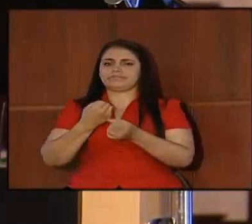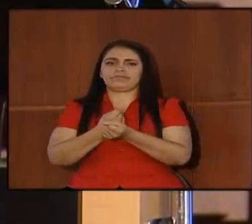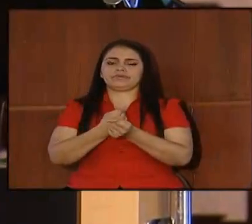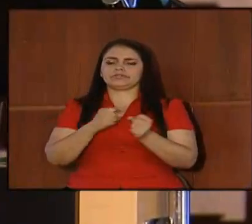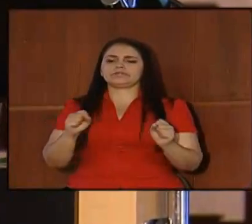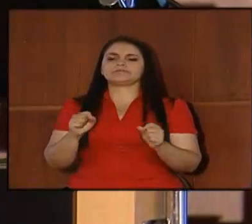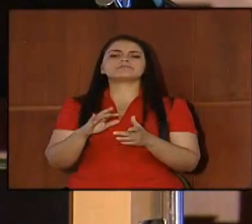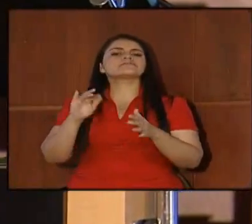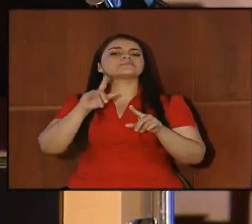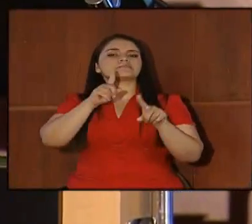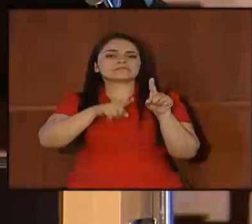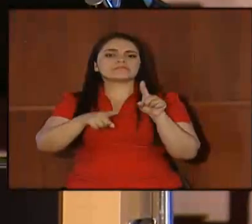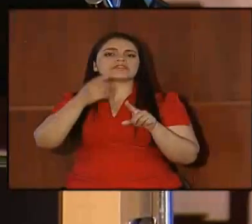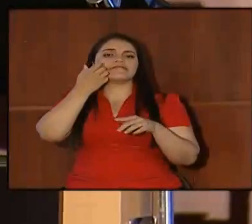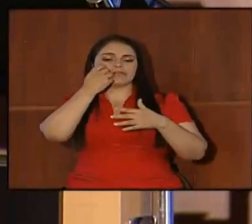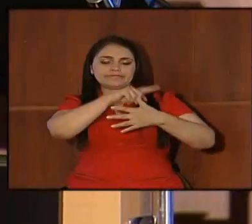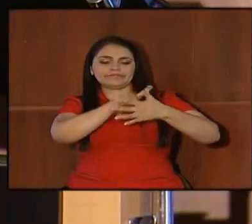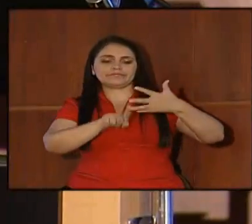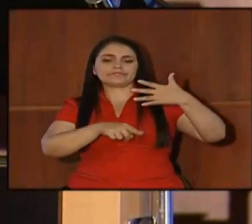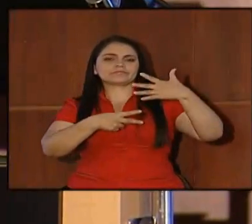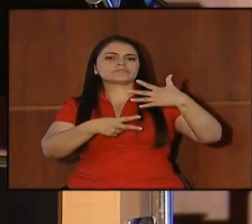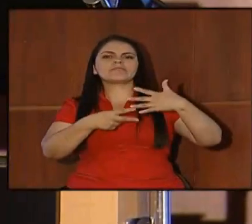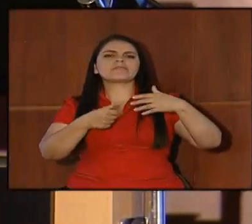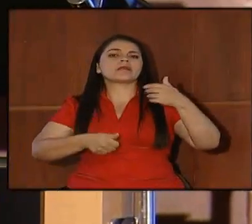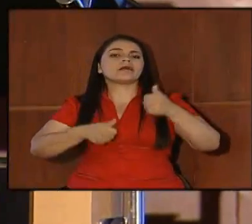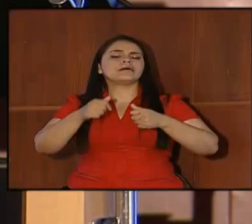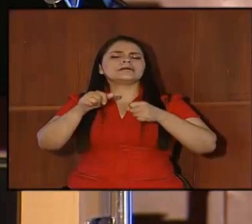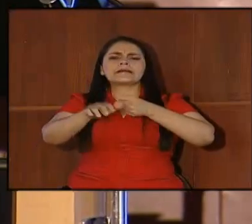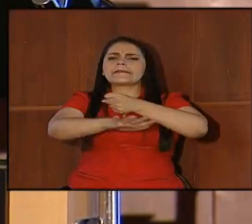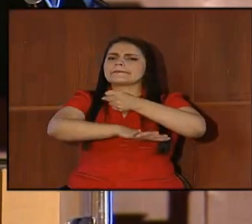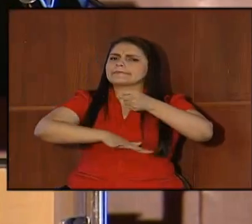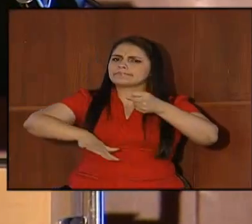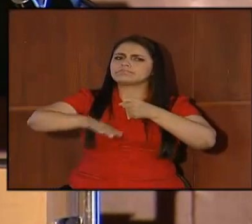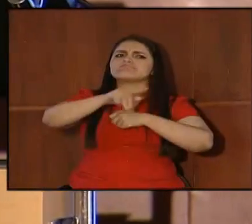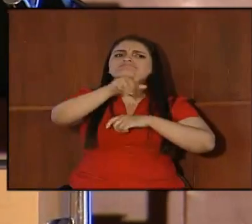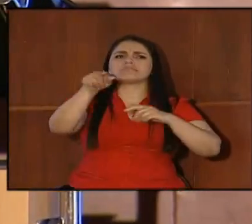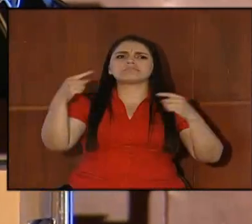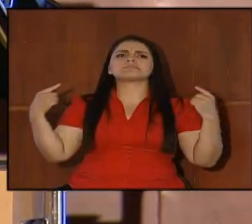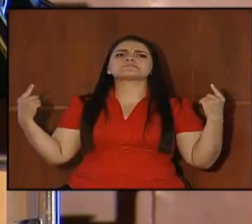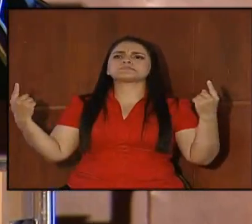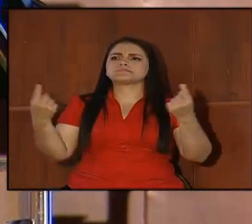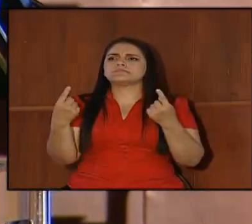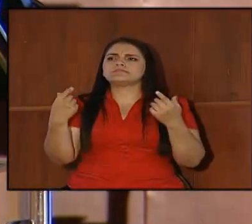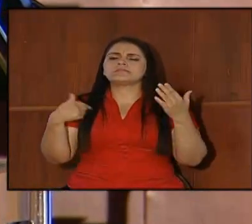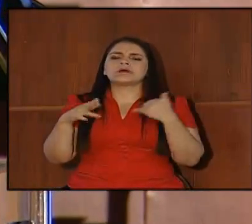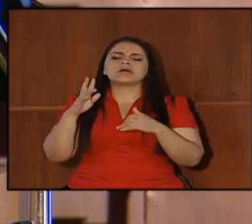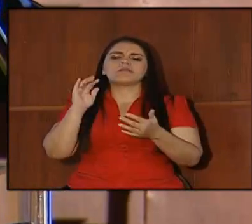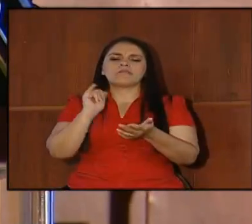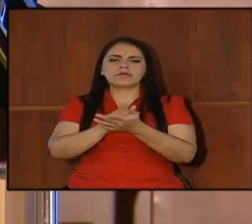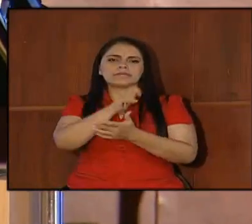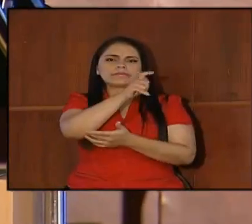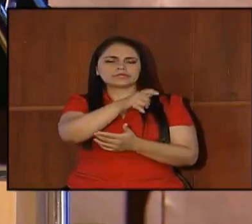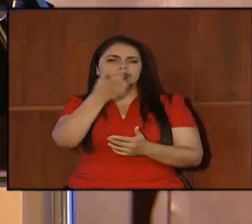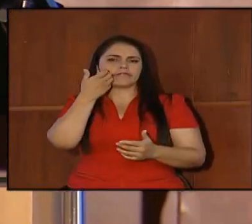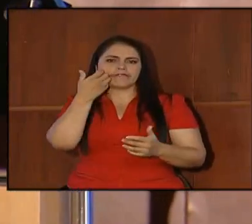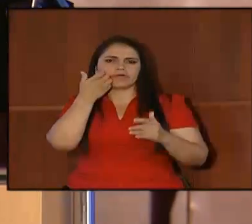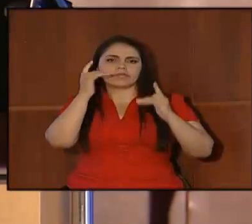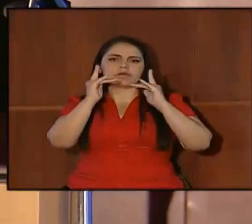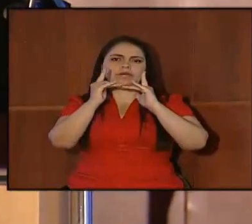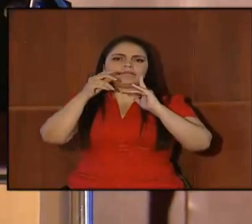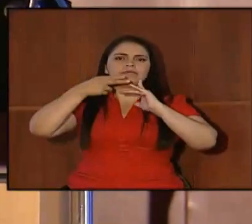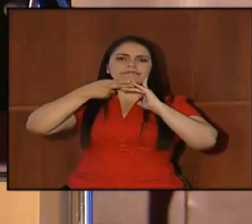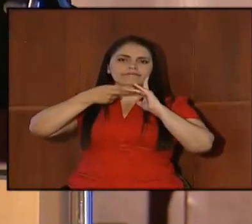que son importantes, que son básicas, quizás las más conocidas, que causan que un paciente se quede postrado en